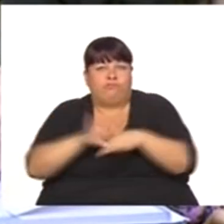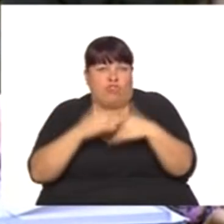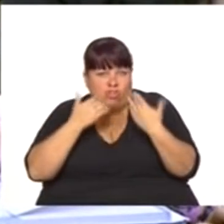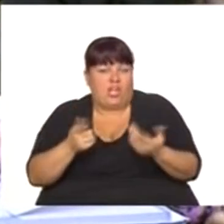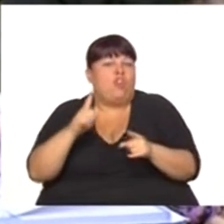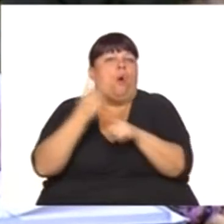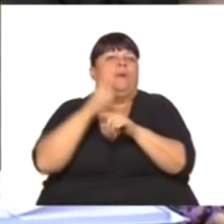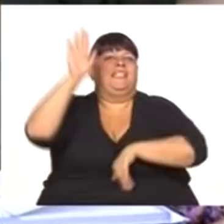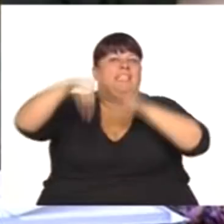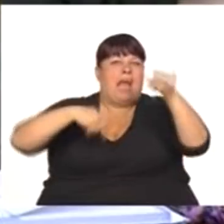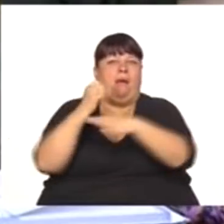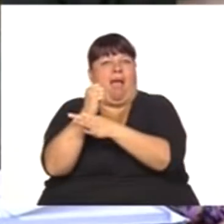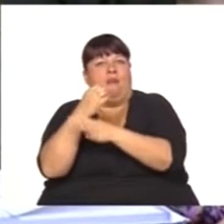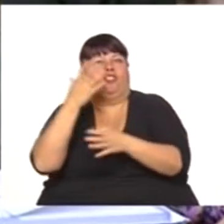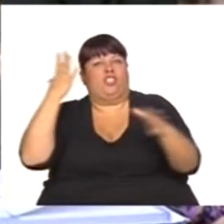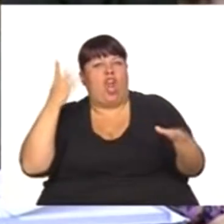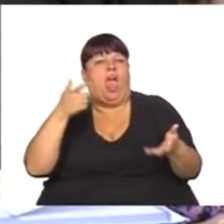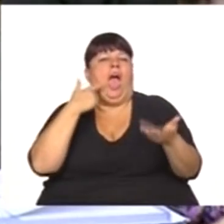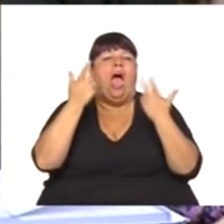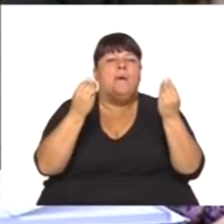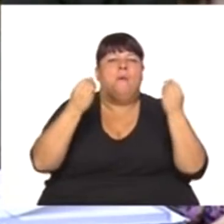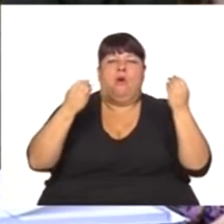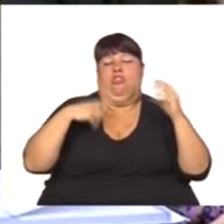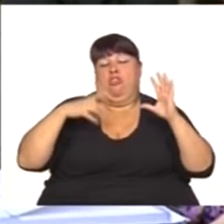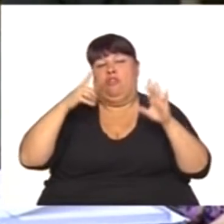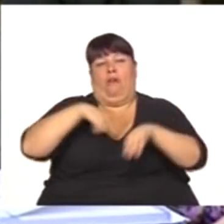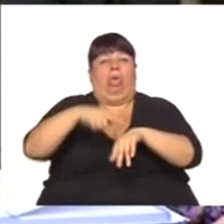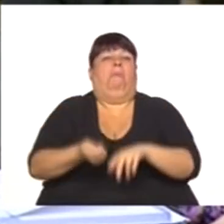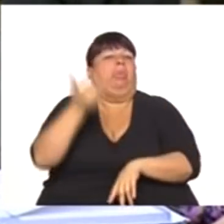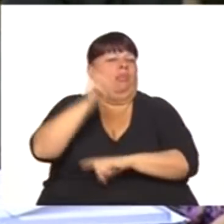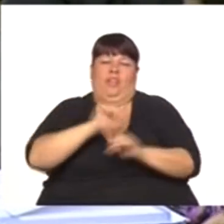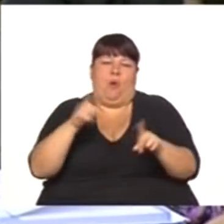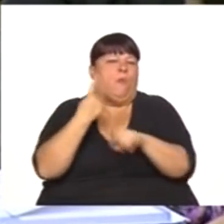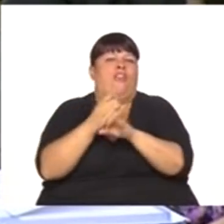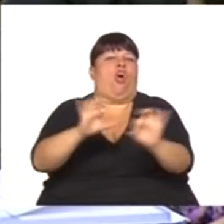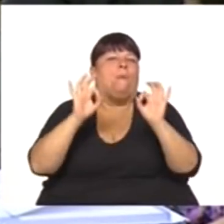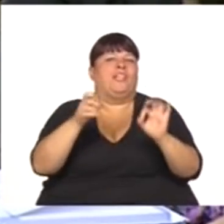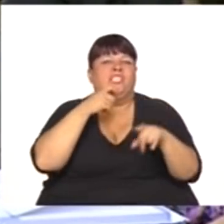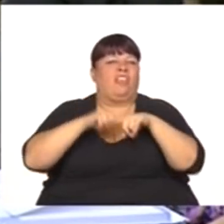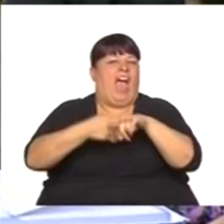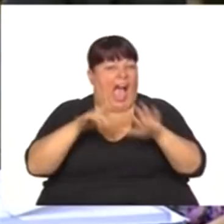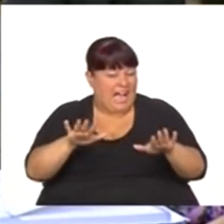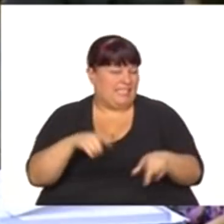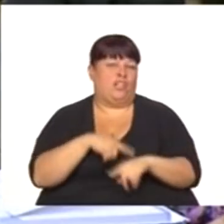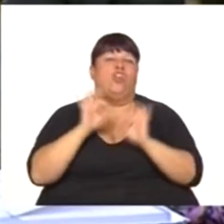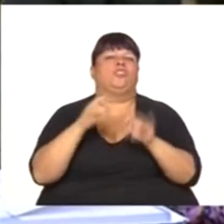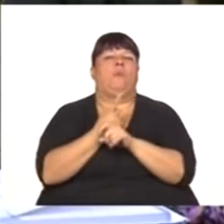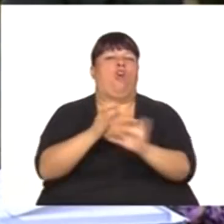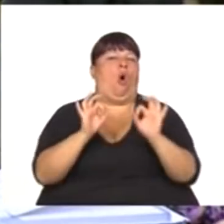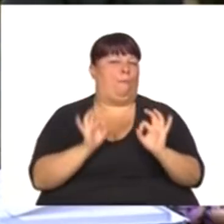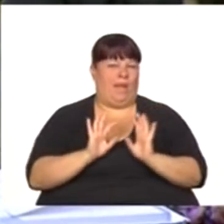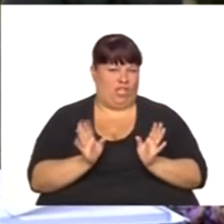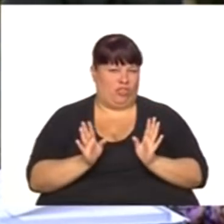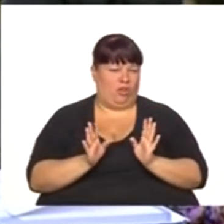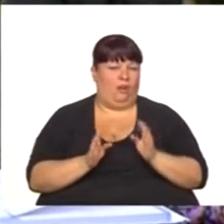ser integral si no convocamos expertos, no puede ser integral si lo abordamos en horas, no puede ser integral si lo discutimos así. No